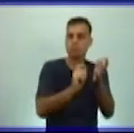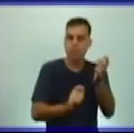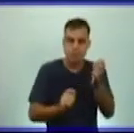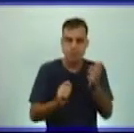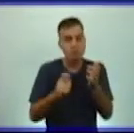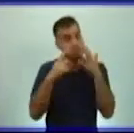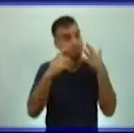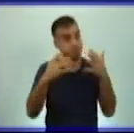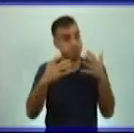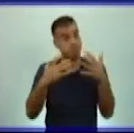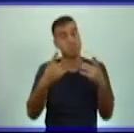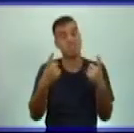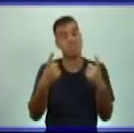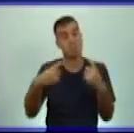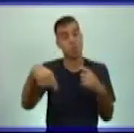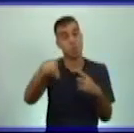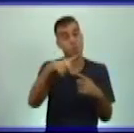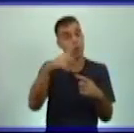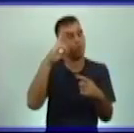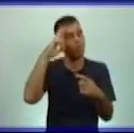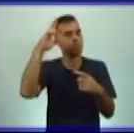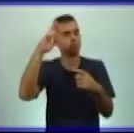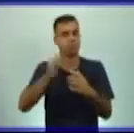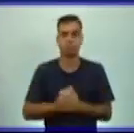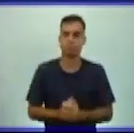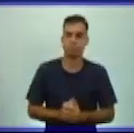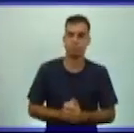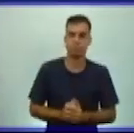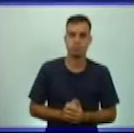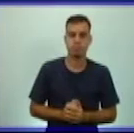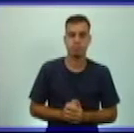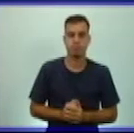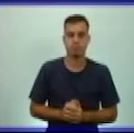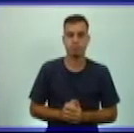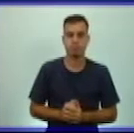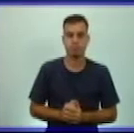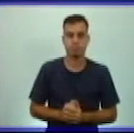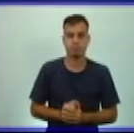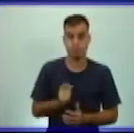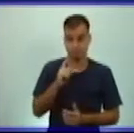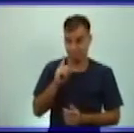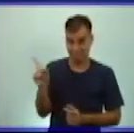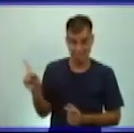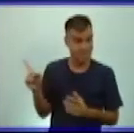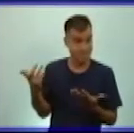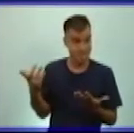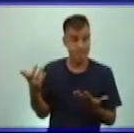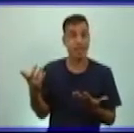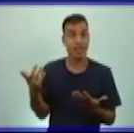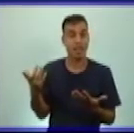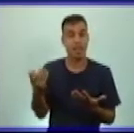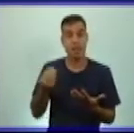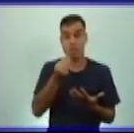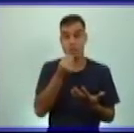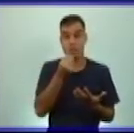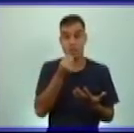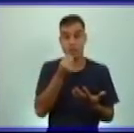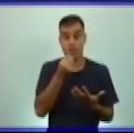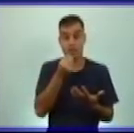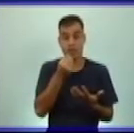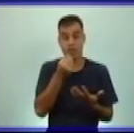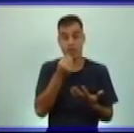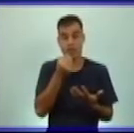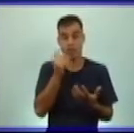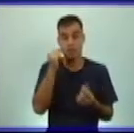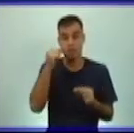que es necesario mantener presente. Aquí en este caso, las acciones pueden ser cerrar el interruptor en